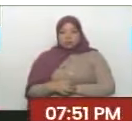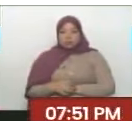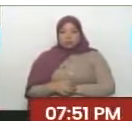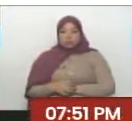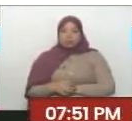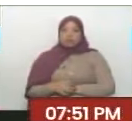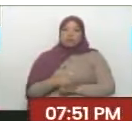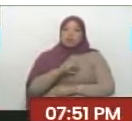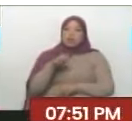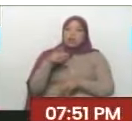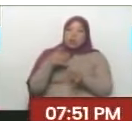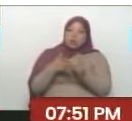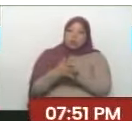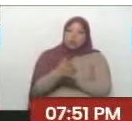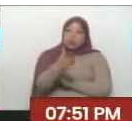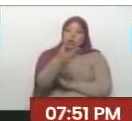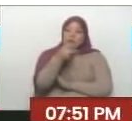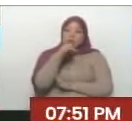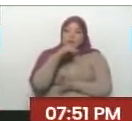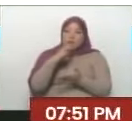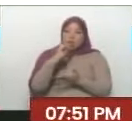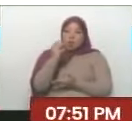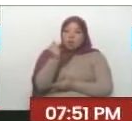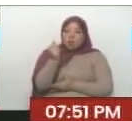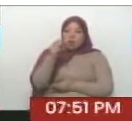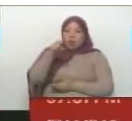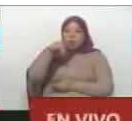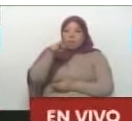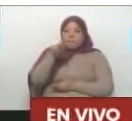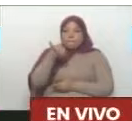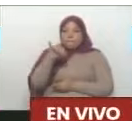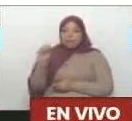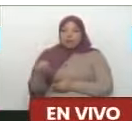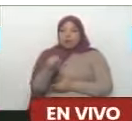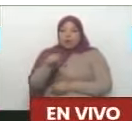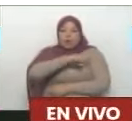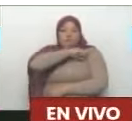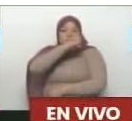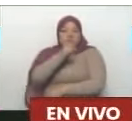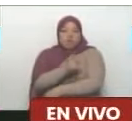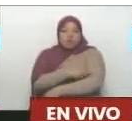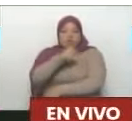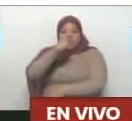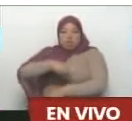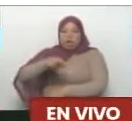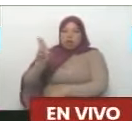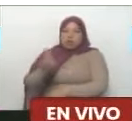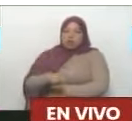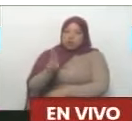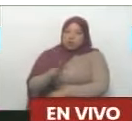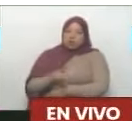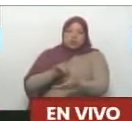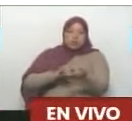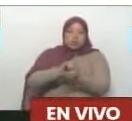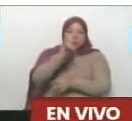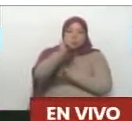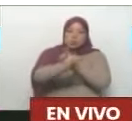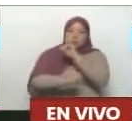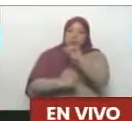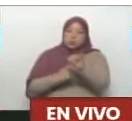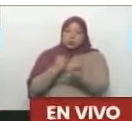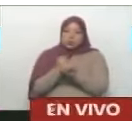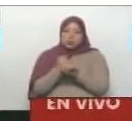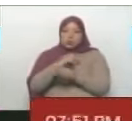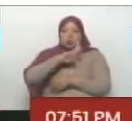Trataron de destruir la línea aérea Conviasa. No pudieron. Hoy Conviasa es más fuerte que nunca y va a más destinos internacionales y